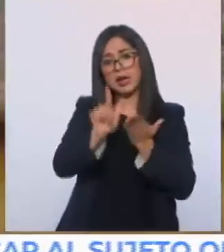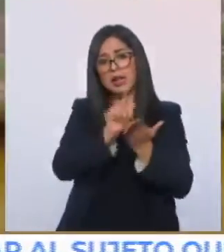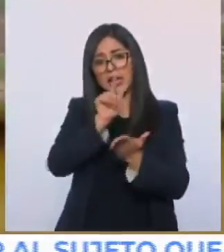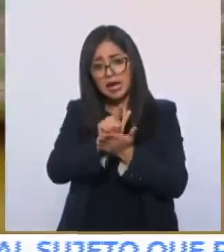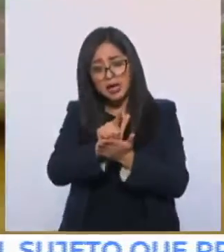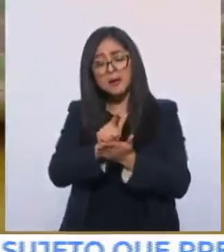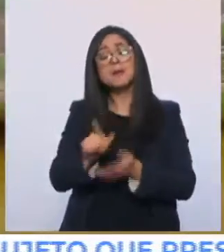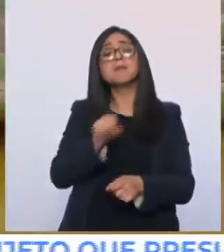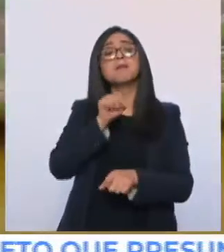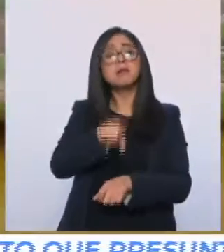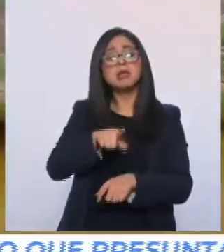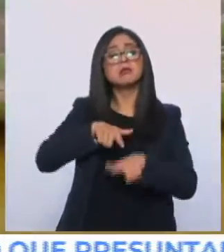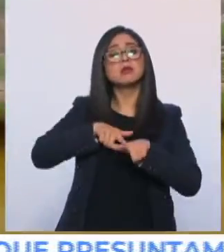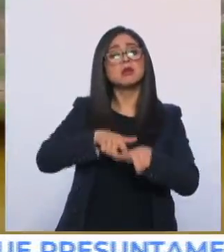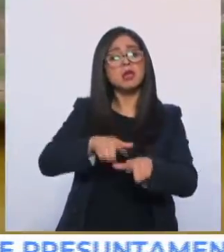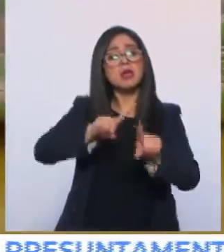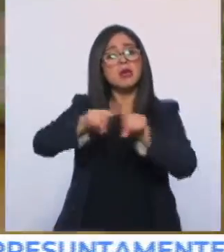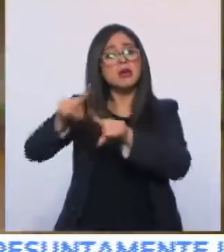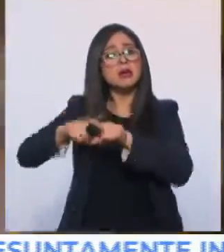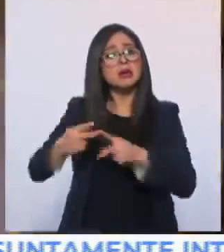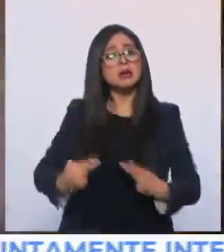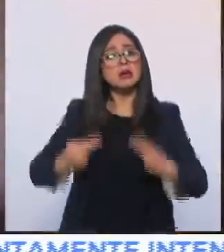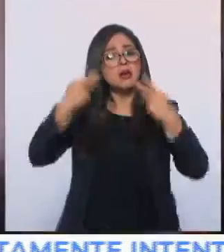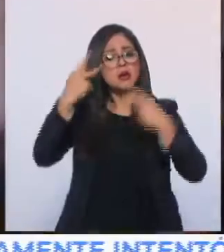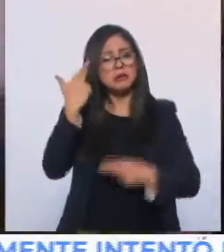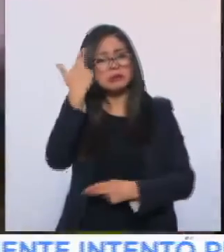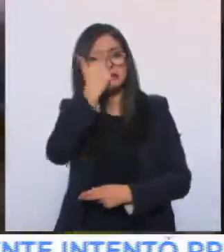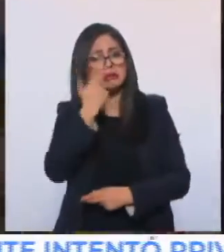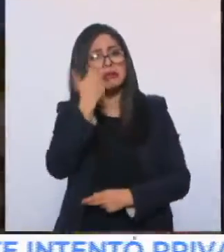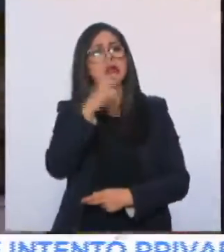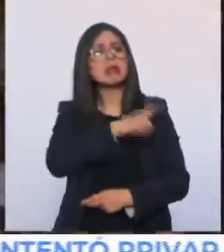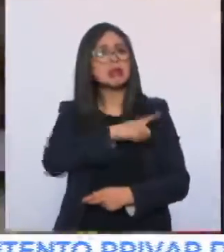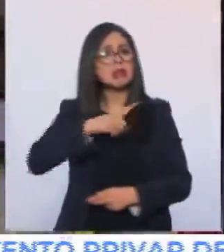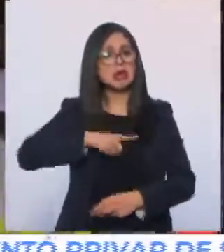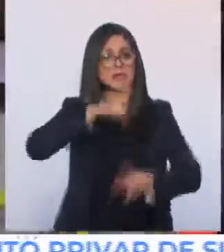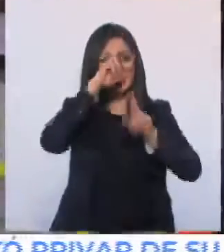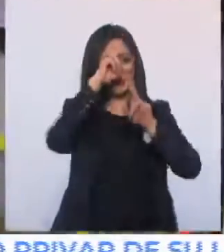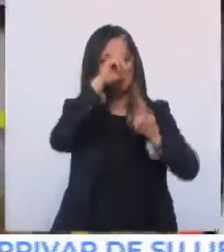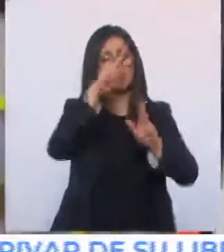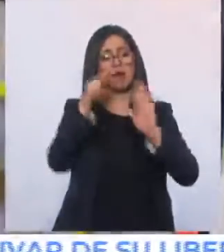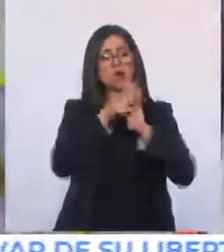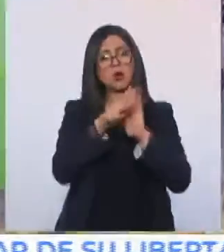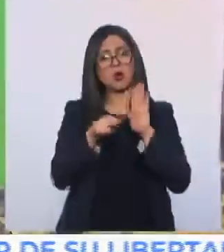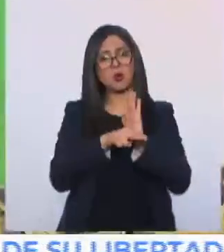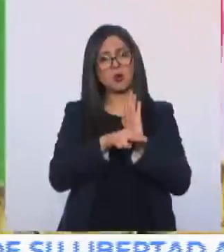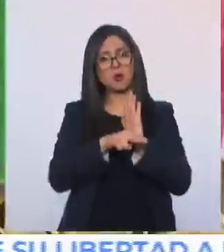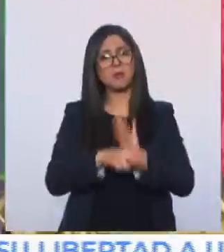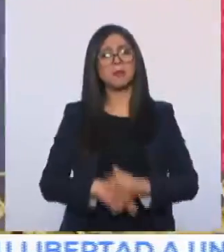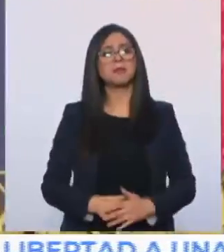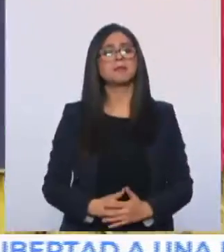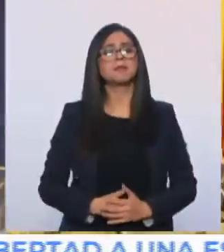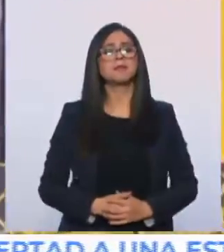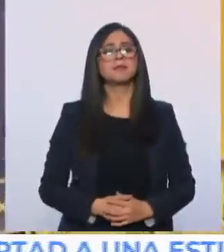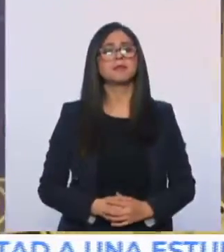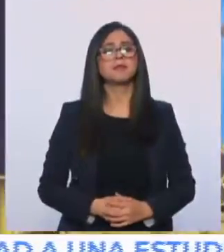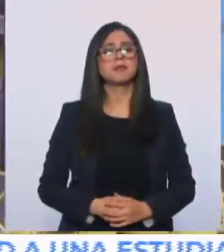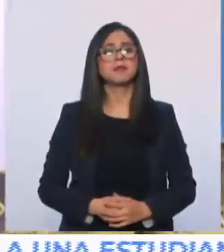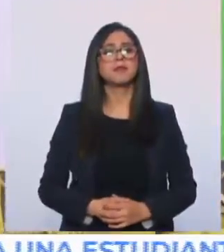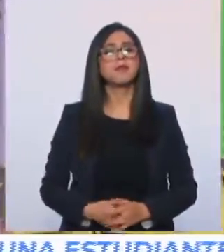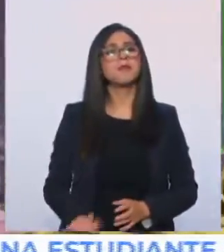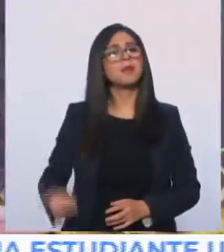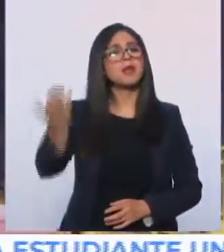continuarán en los diversos negocios a fin de verificar que se cumpla con la normatividad. Llevábamos alrededor